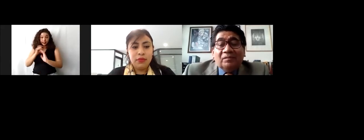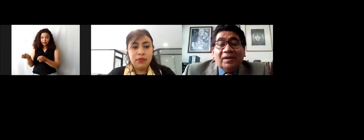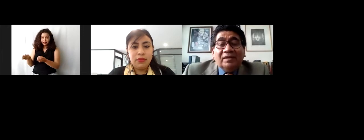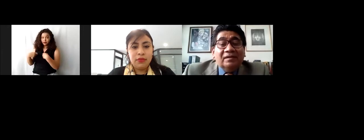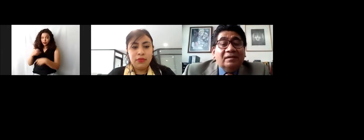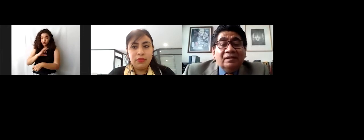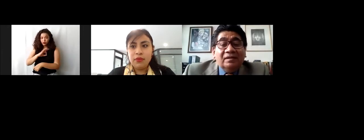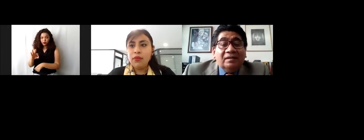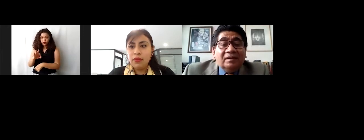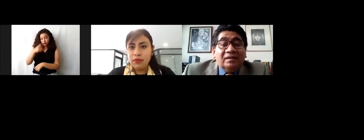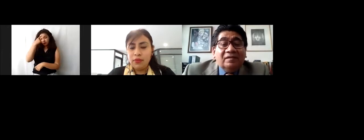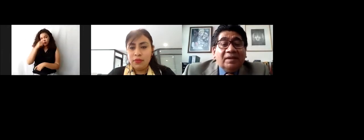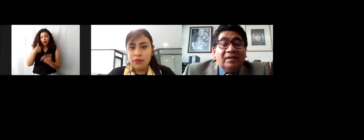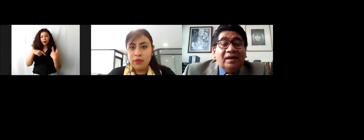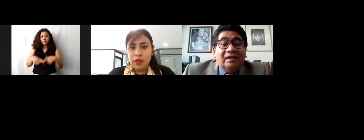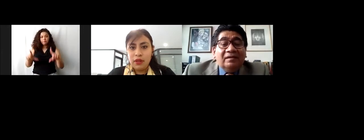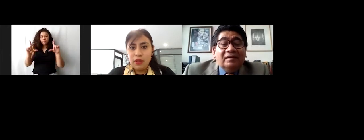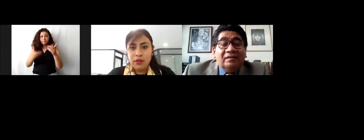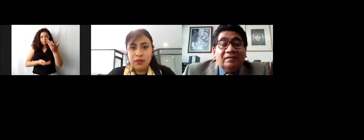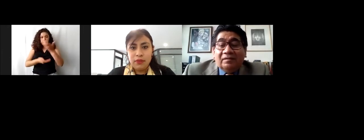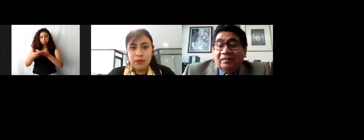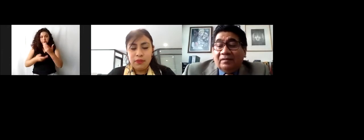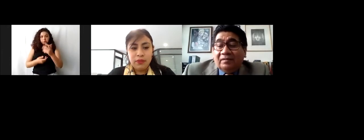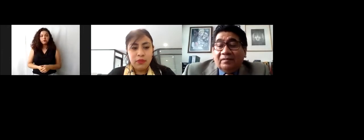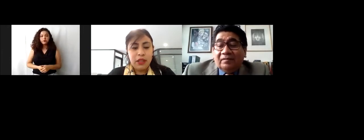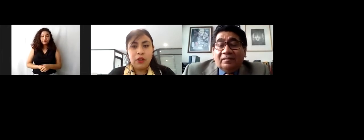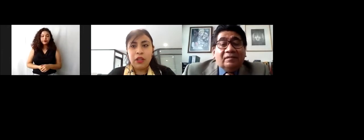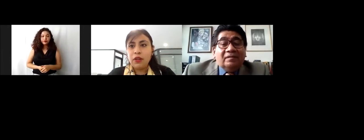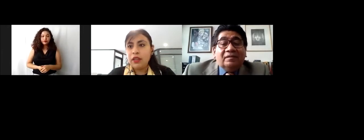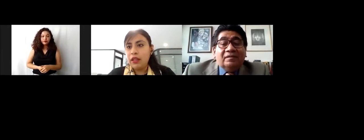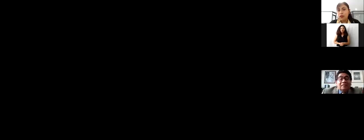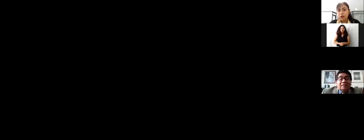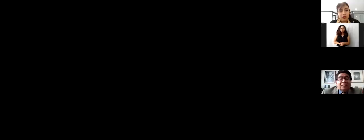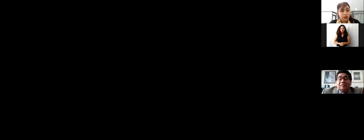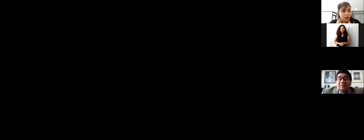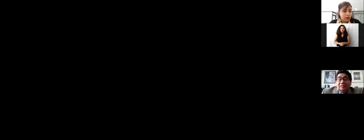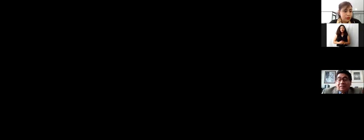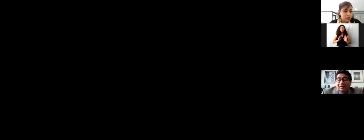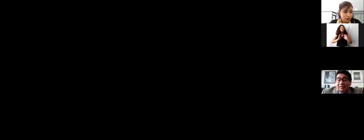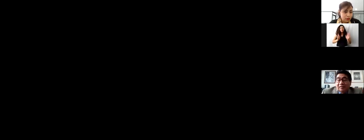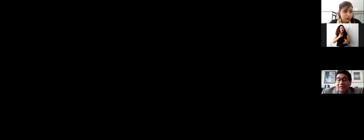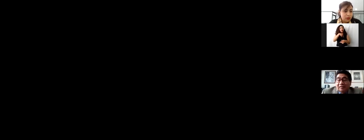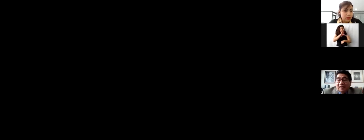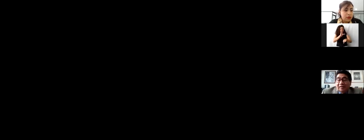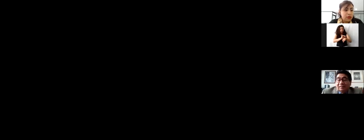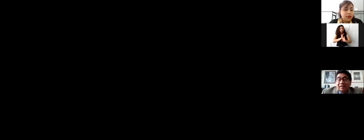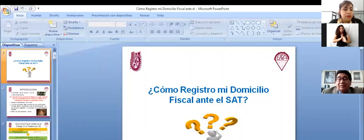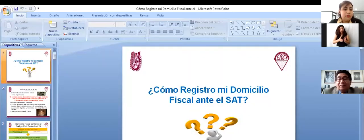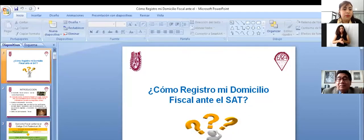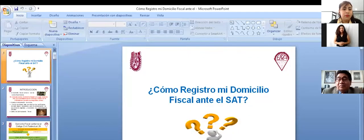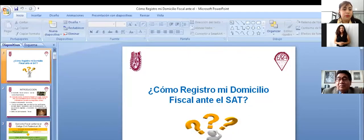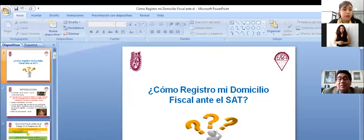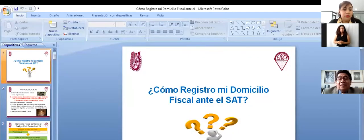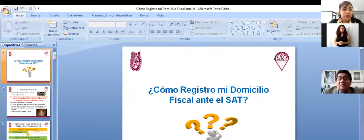poderles compartir este material. Ya, contador, ya tiene autorización. Ya,